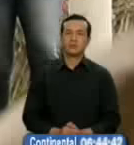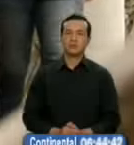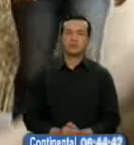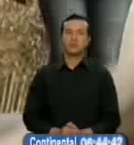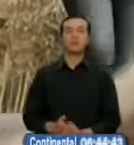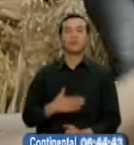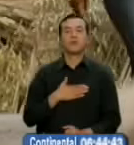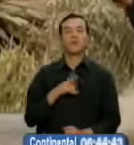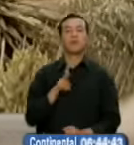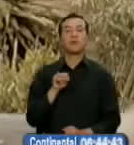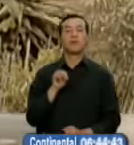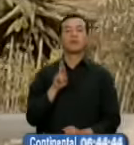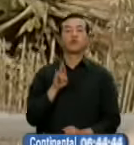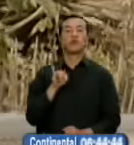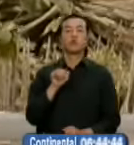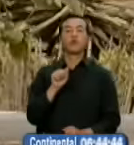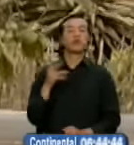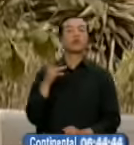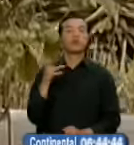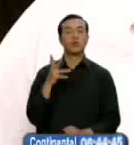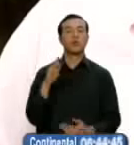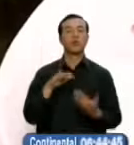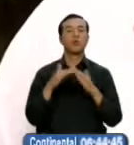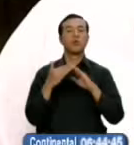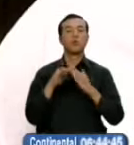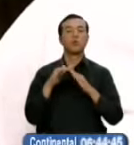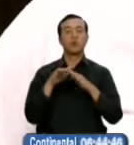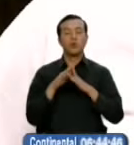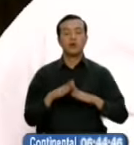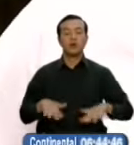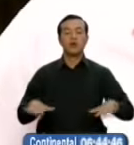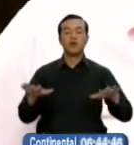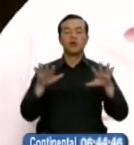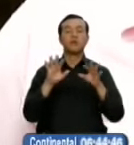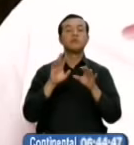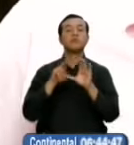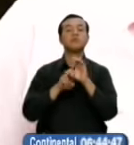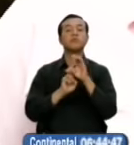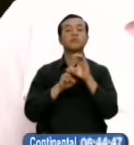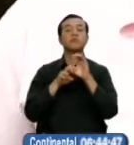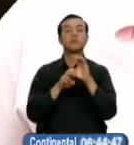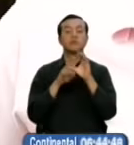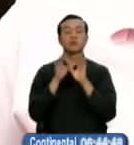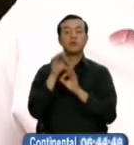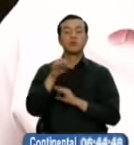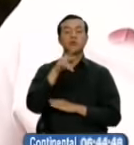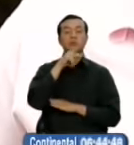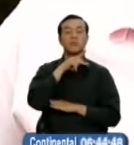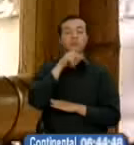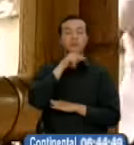bien. Soy Victoria de Mera. Soy de aquí, la comuna La Gilce, parroquia Cruzita,